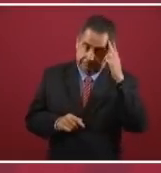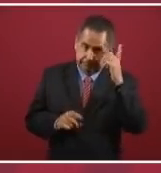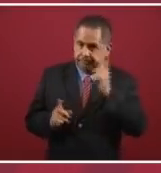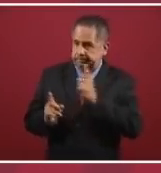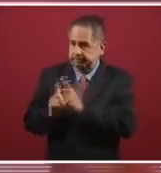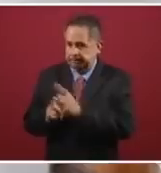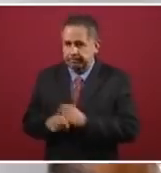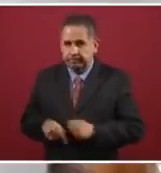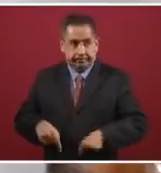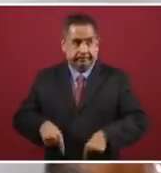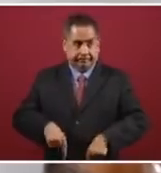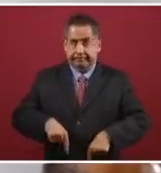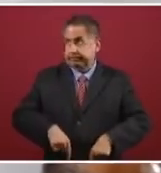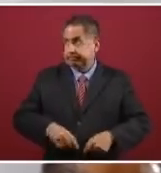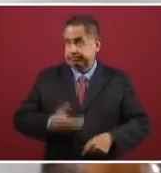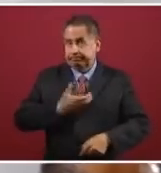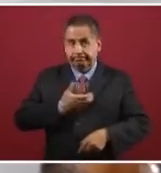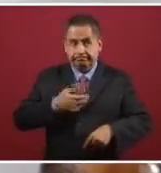aquí al palacio